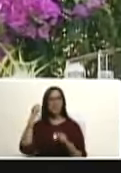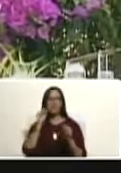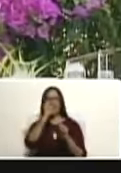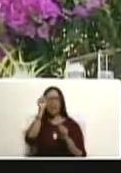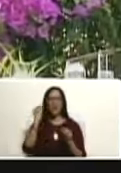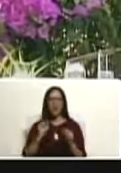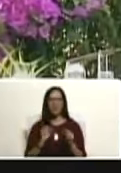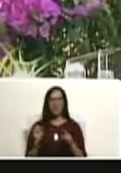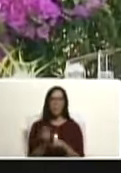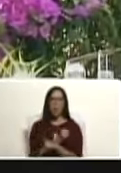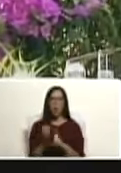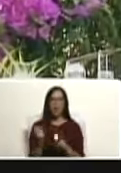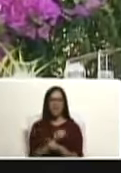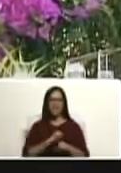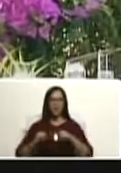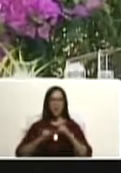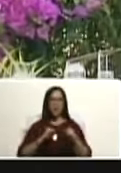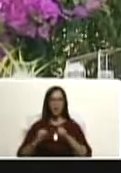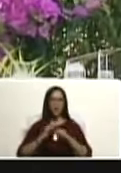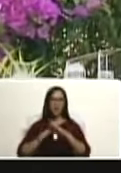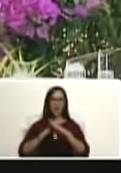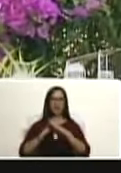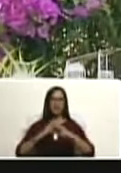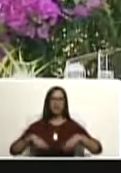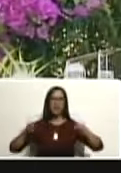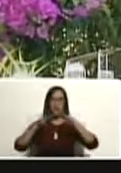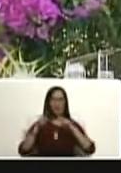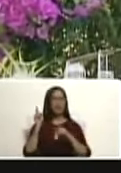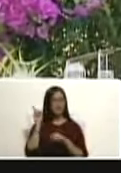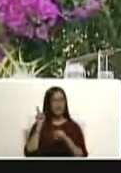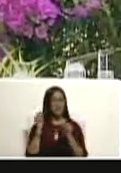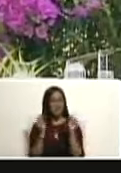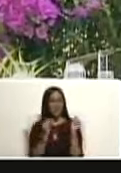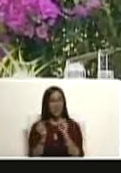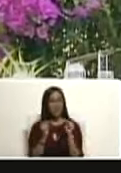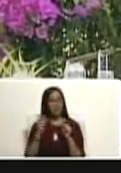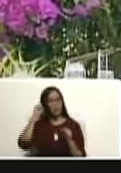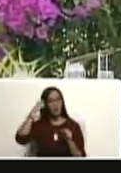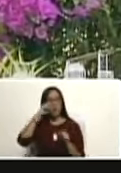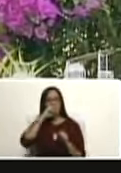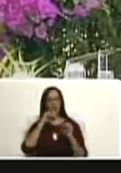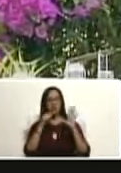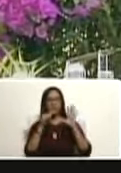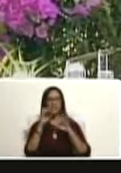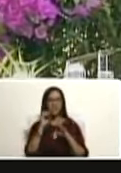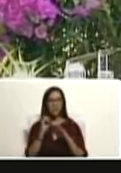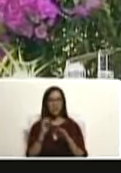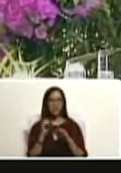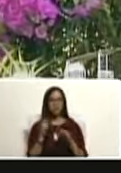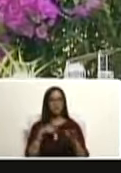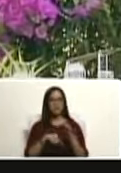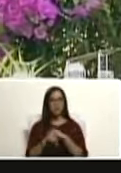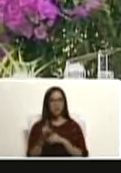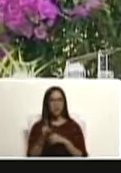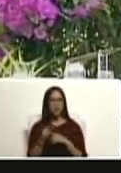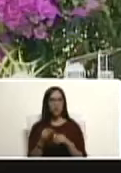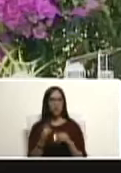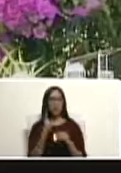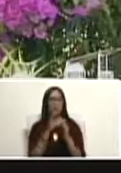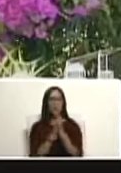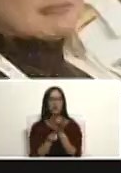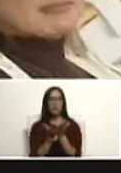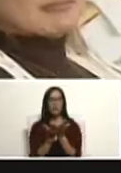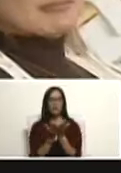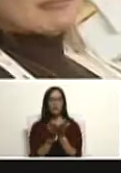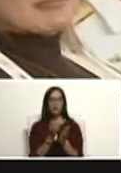son violentas y promueven antivalores. Ese era el debate. Yo me acuerdo en los años 60 salió un libro de